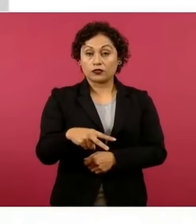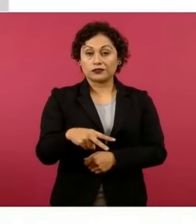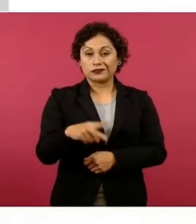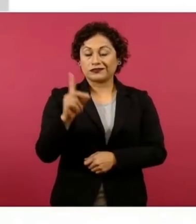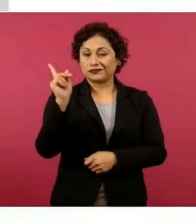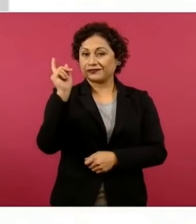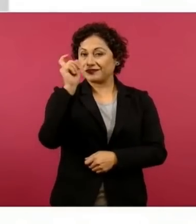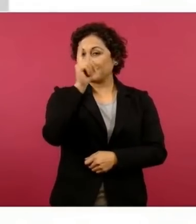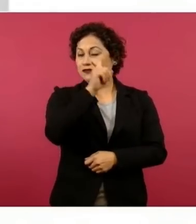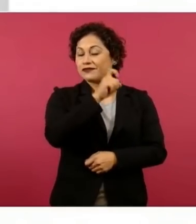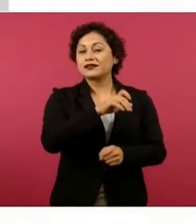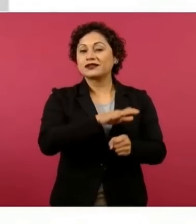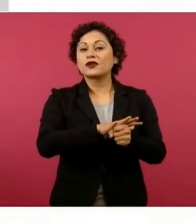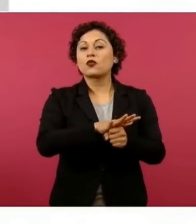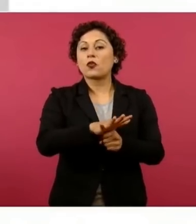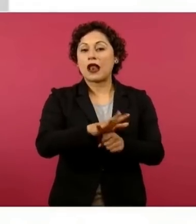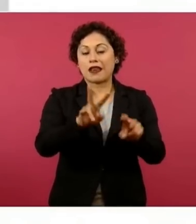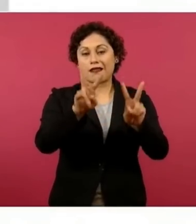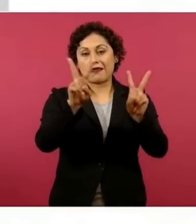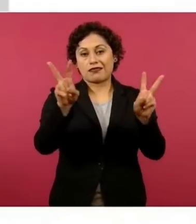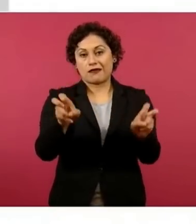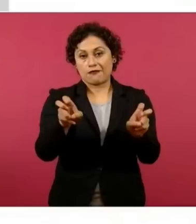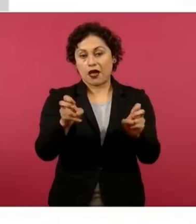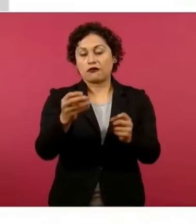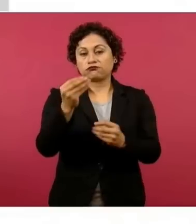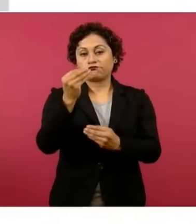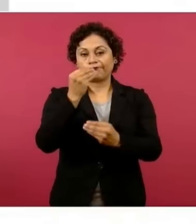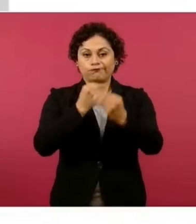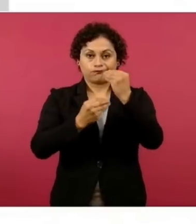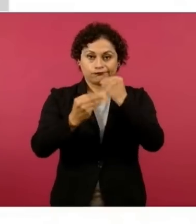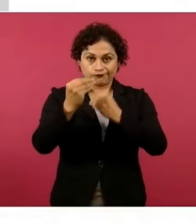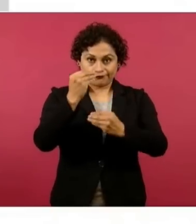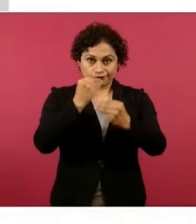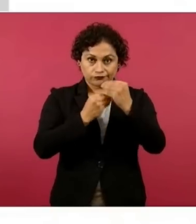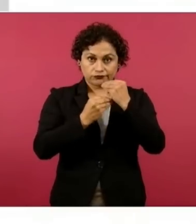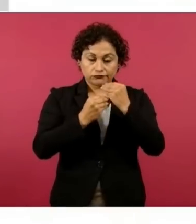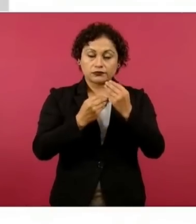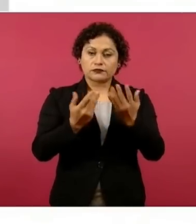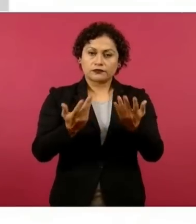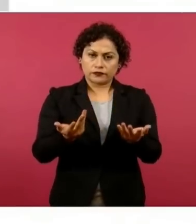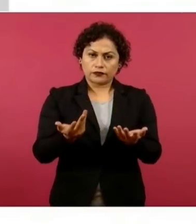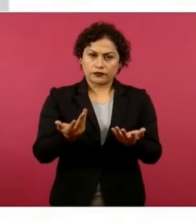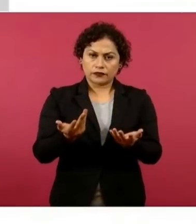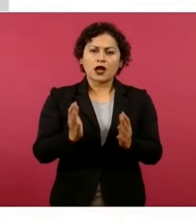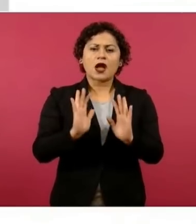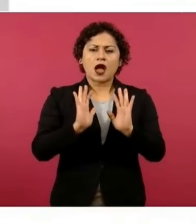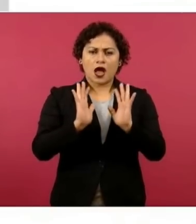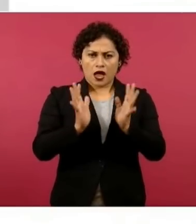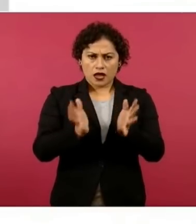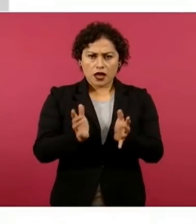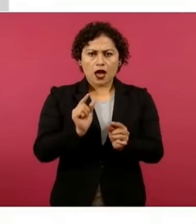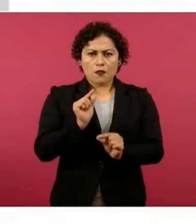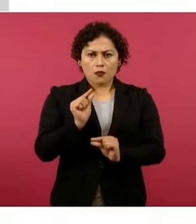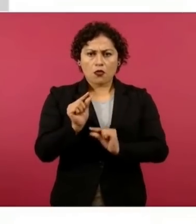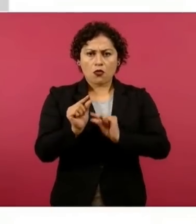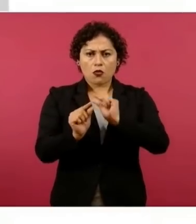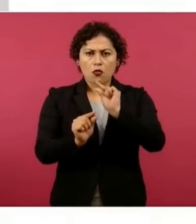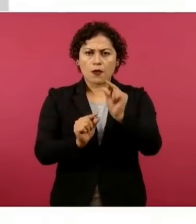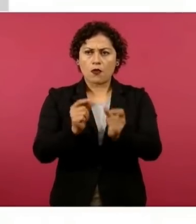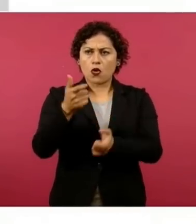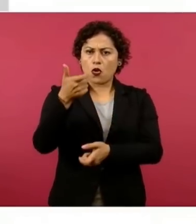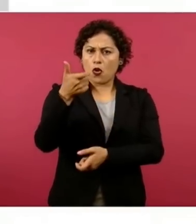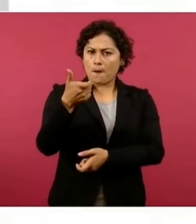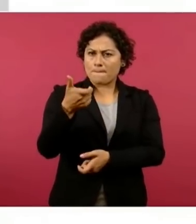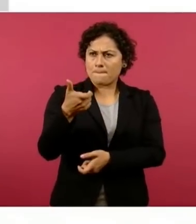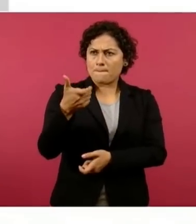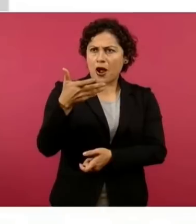dificultad es los alimentos, aunque aquí hemos ido bajando, porque también